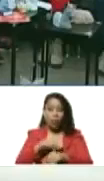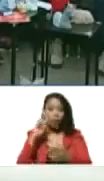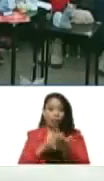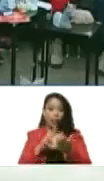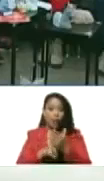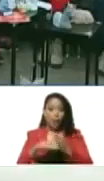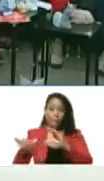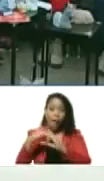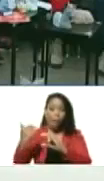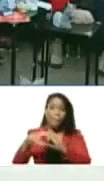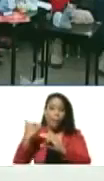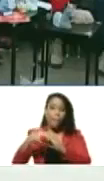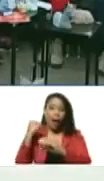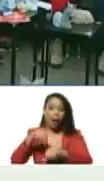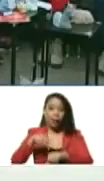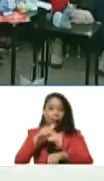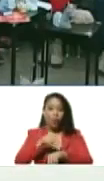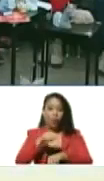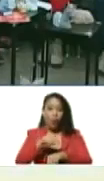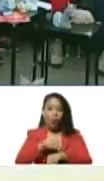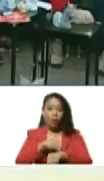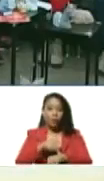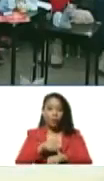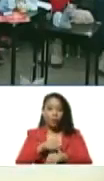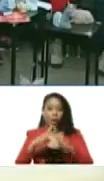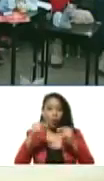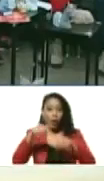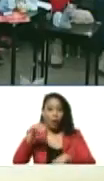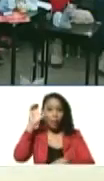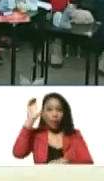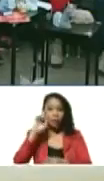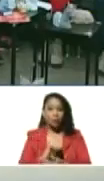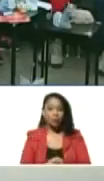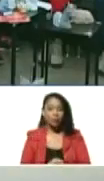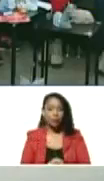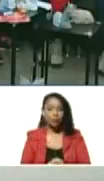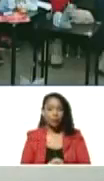de las lluvias a esta hora en todo el país.